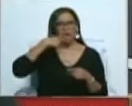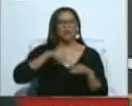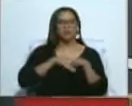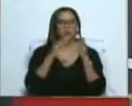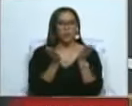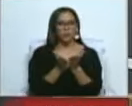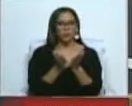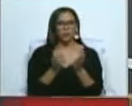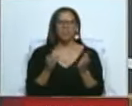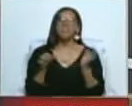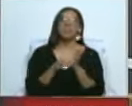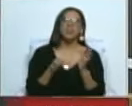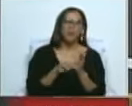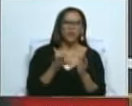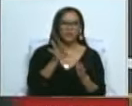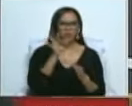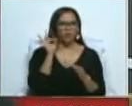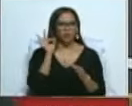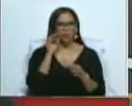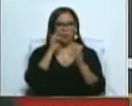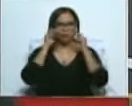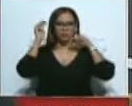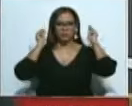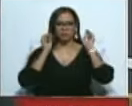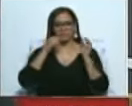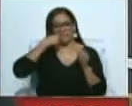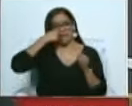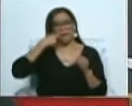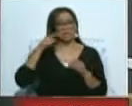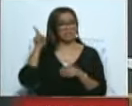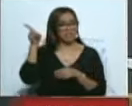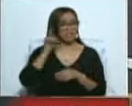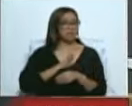esa señora sacó eso? De las narices de ella, será.